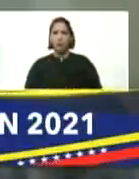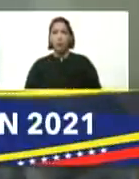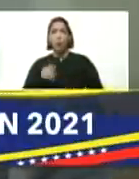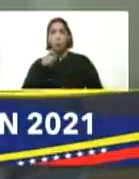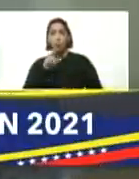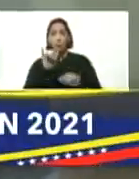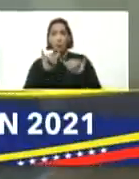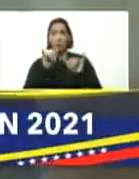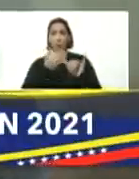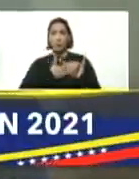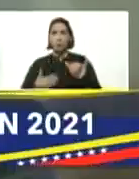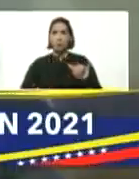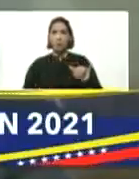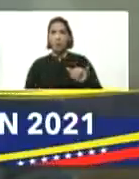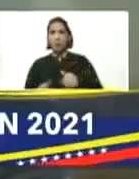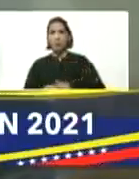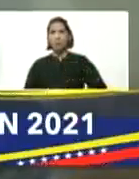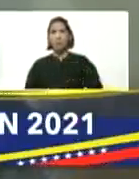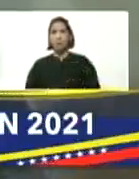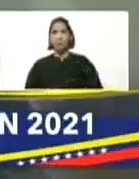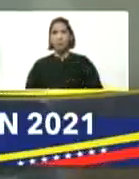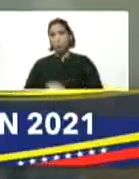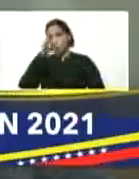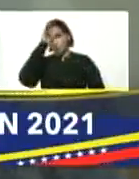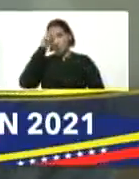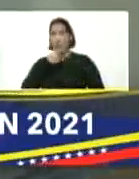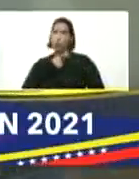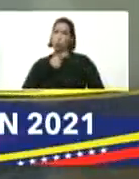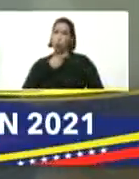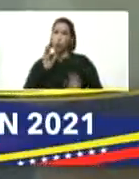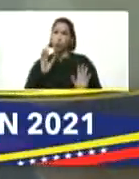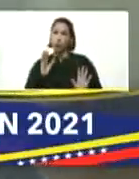hace un rato, que yo no sé si le va a gustar mucho, pero